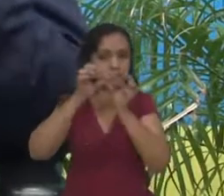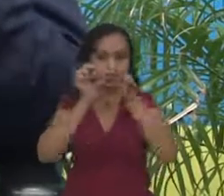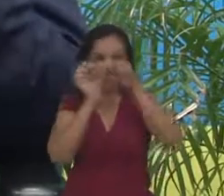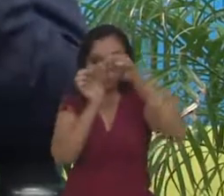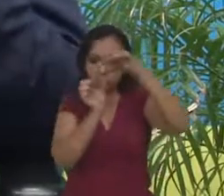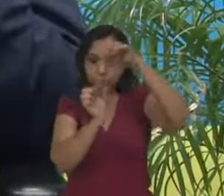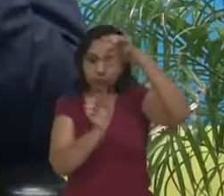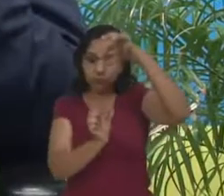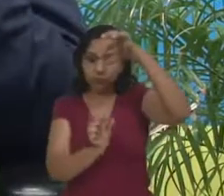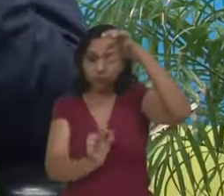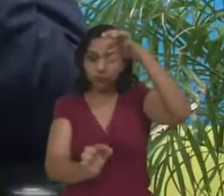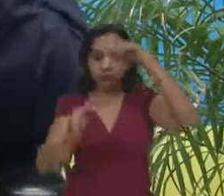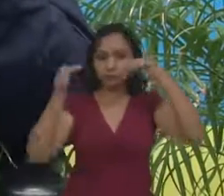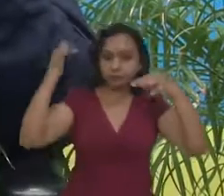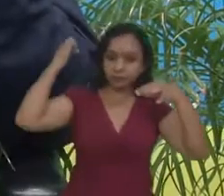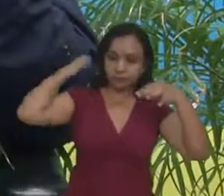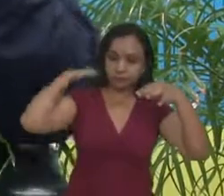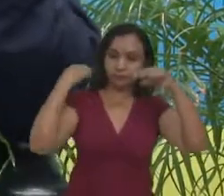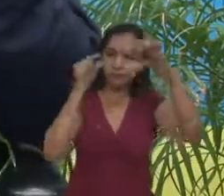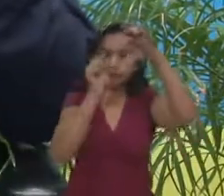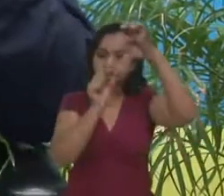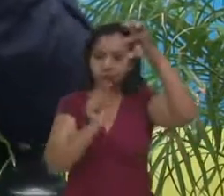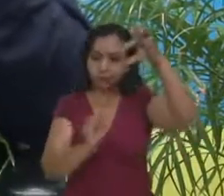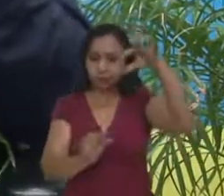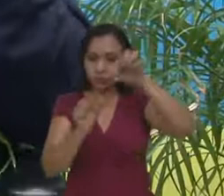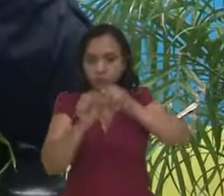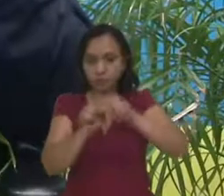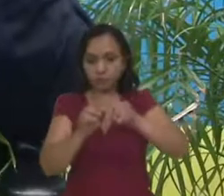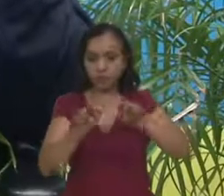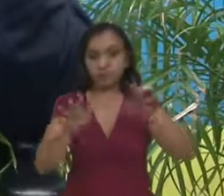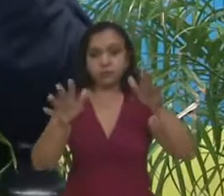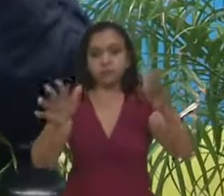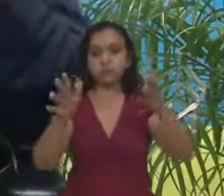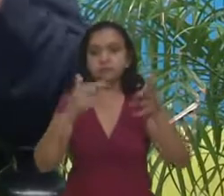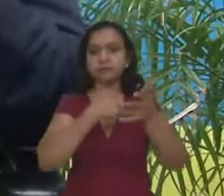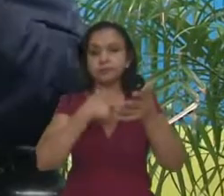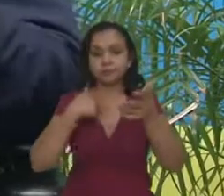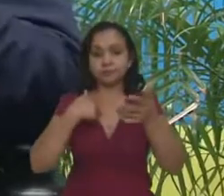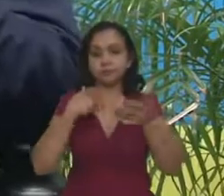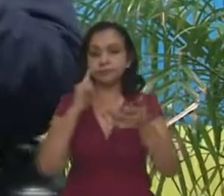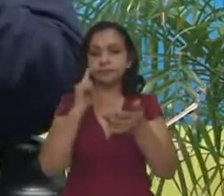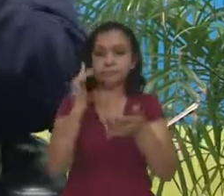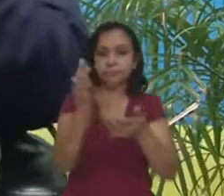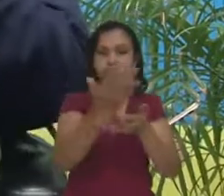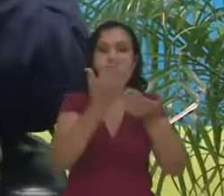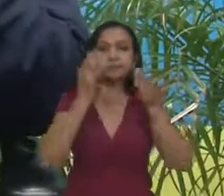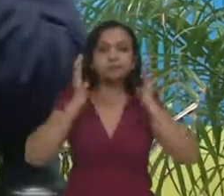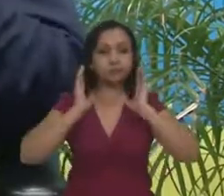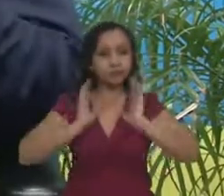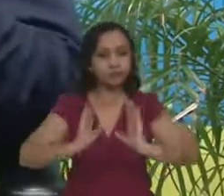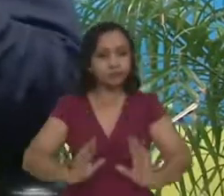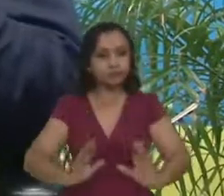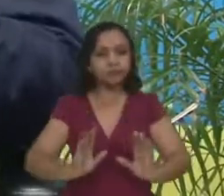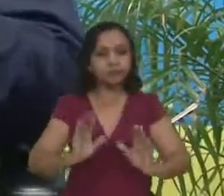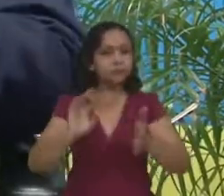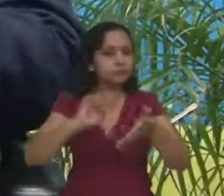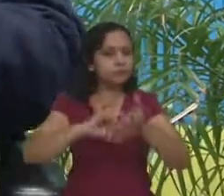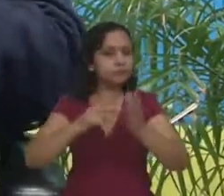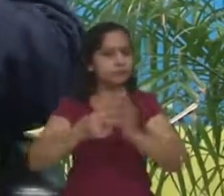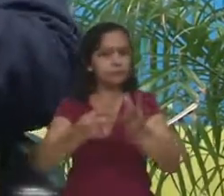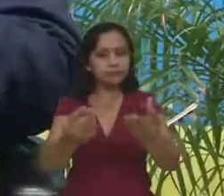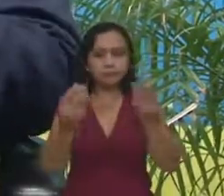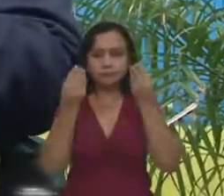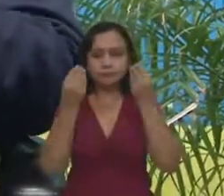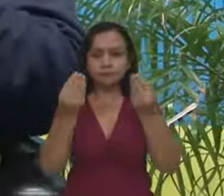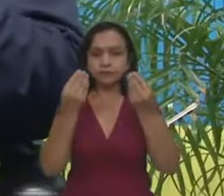columna vertebral y se rigen o van hacia todo el organismo. Entonces, ¿qué pasa? Existen